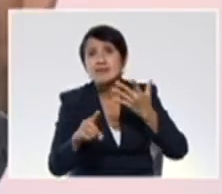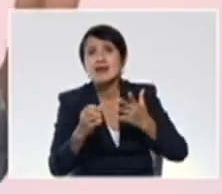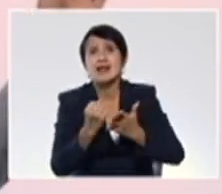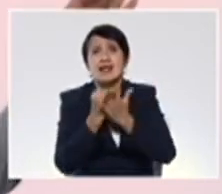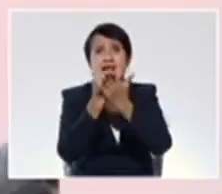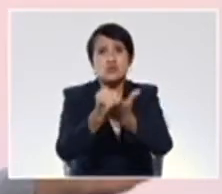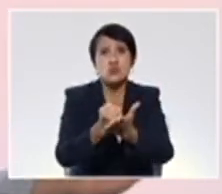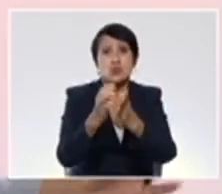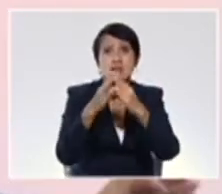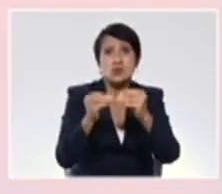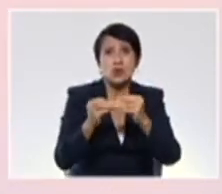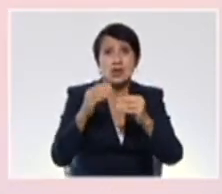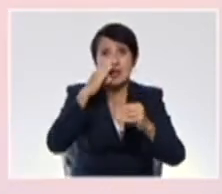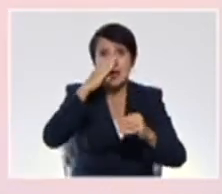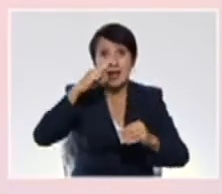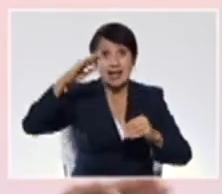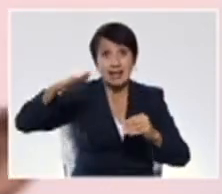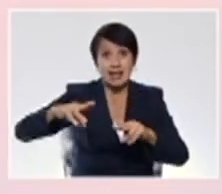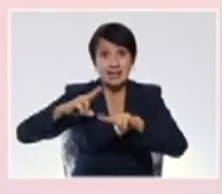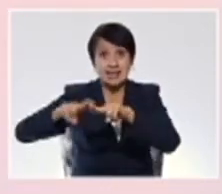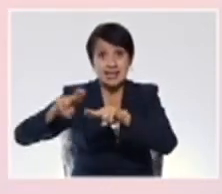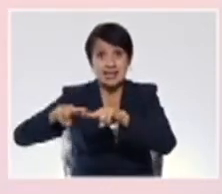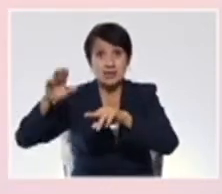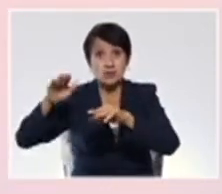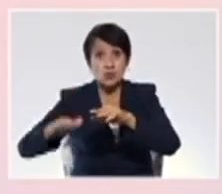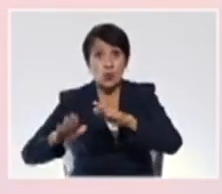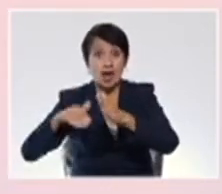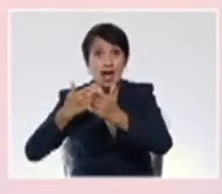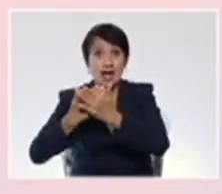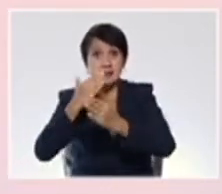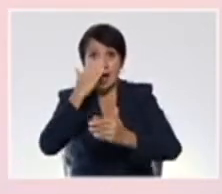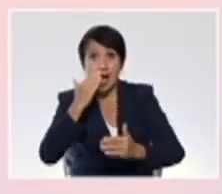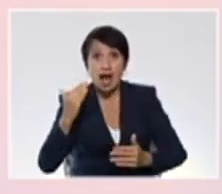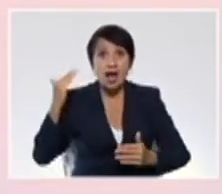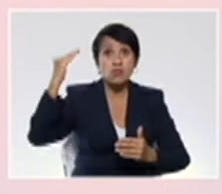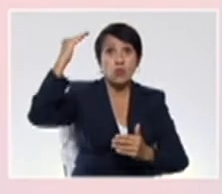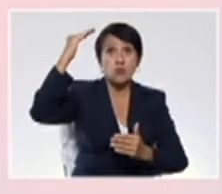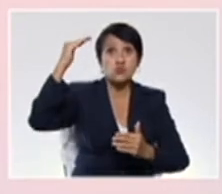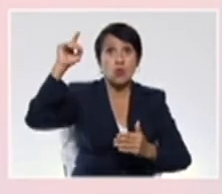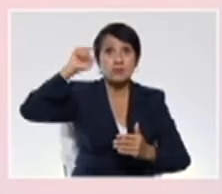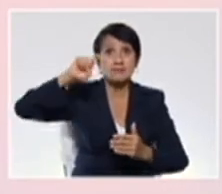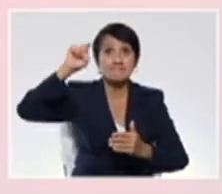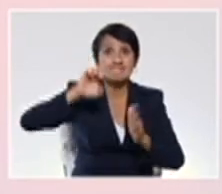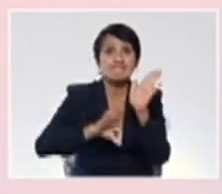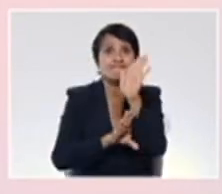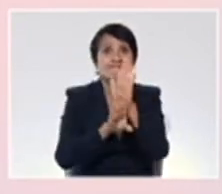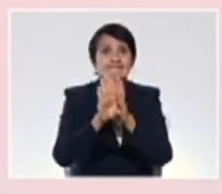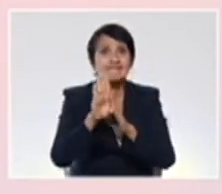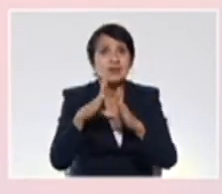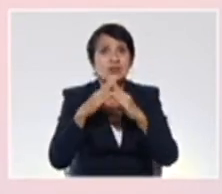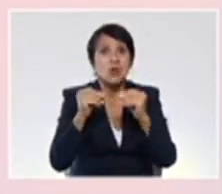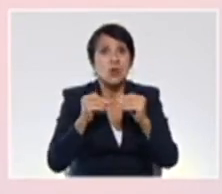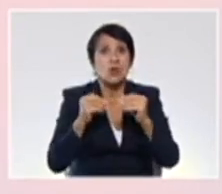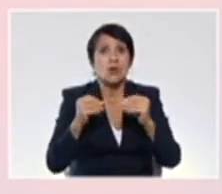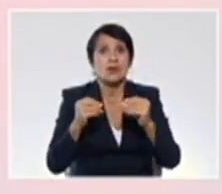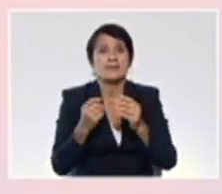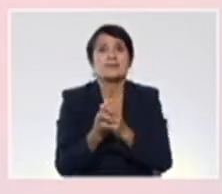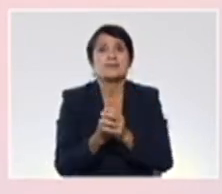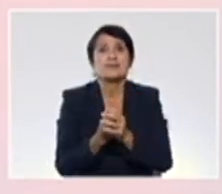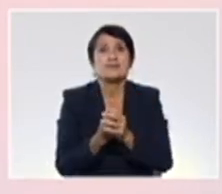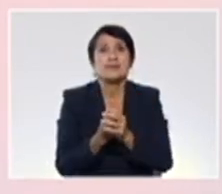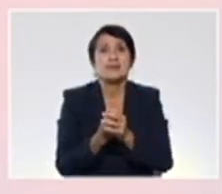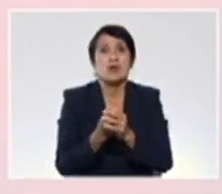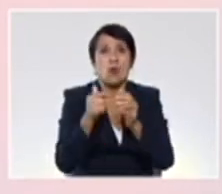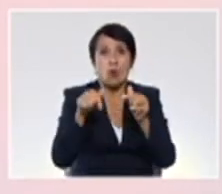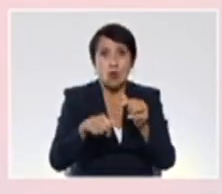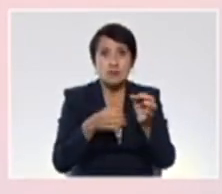desde la niñez hasta la adultez, formándolos para la vida, para la independencia y para la autonomía. Y hoy vamos